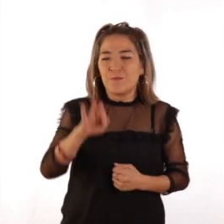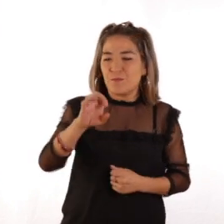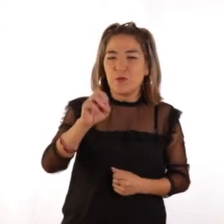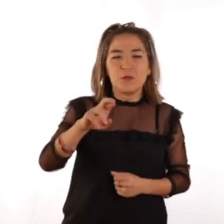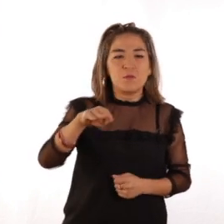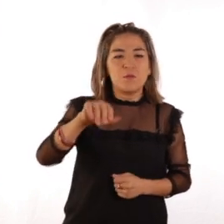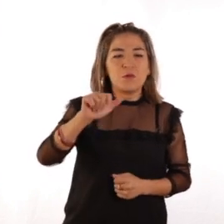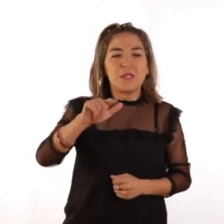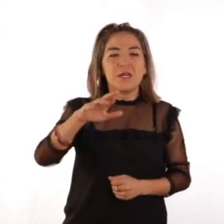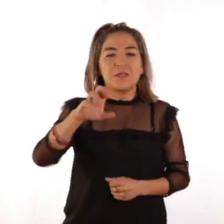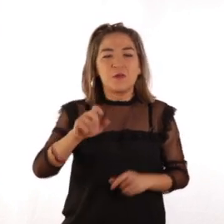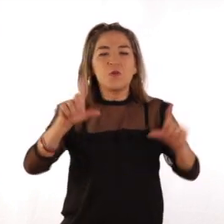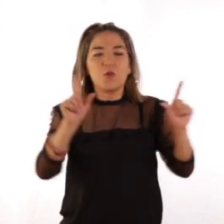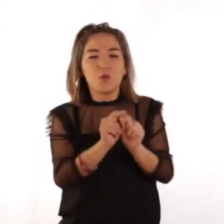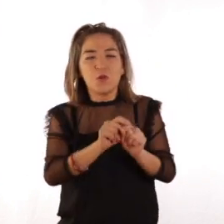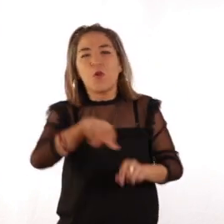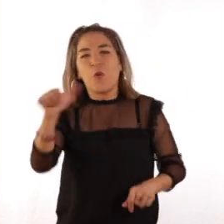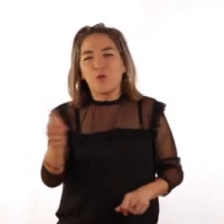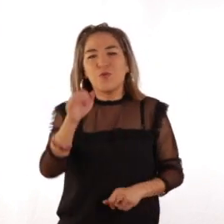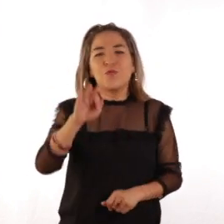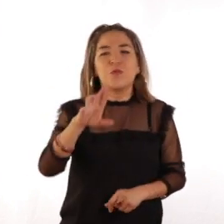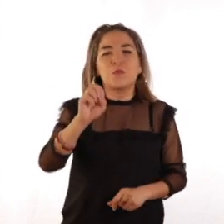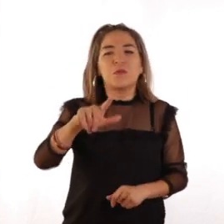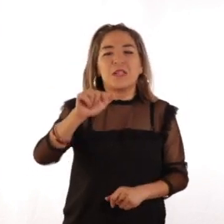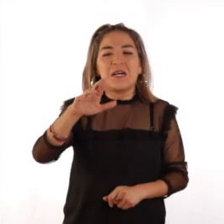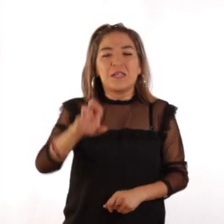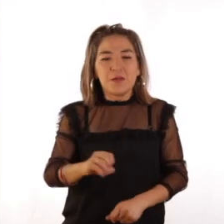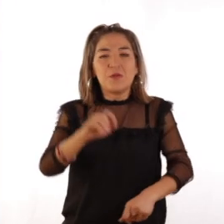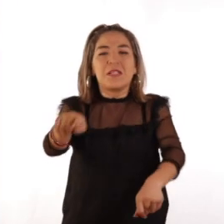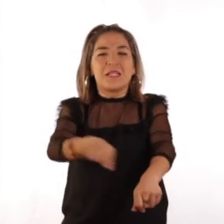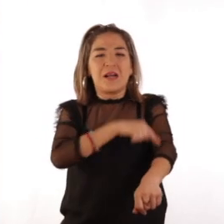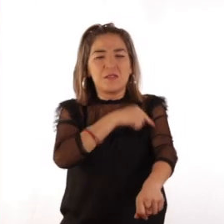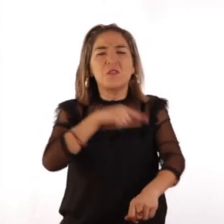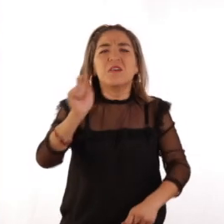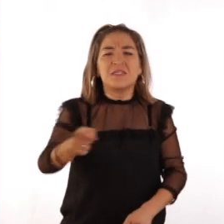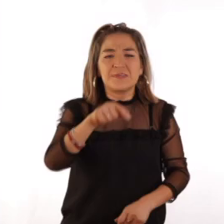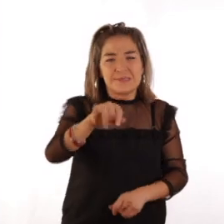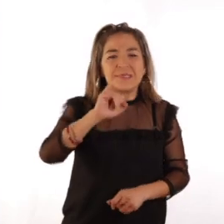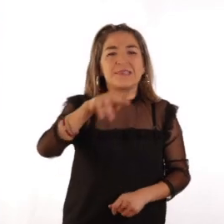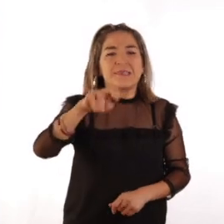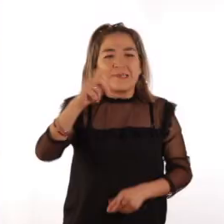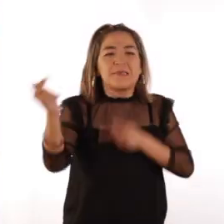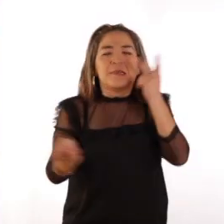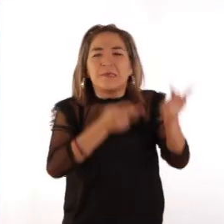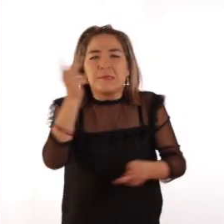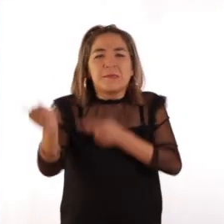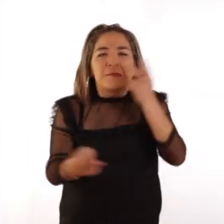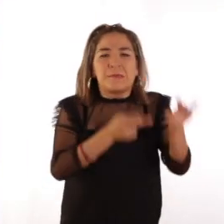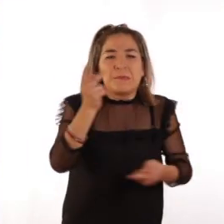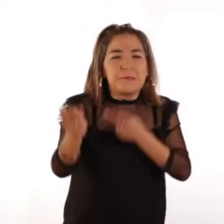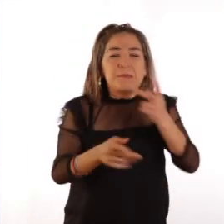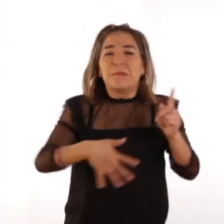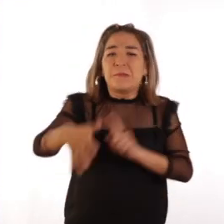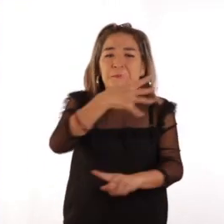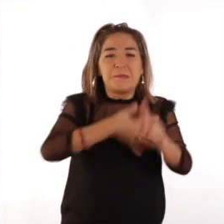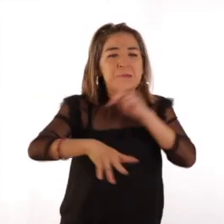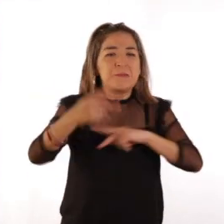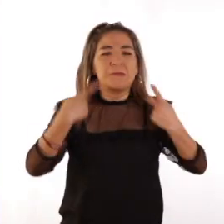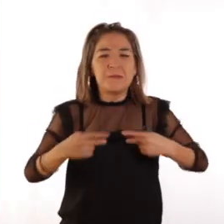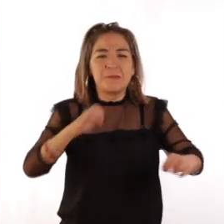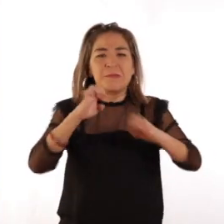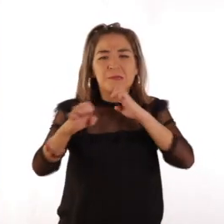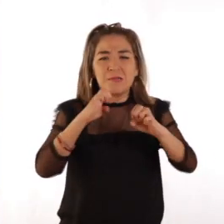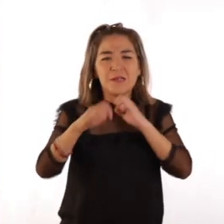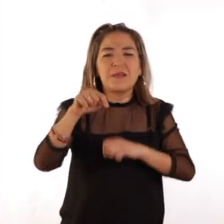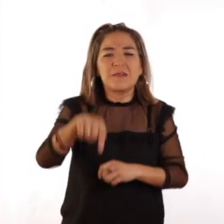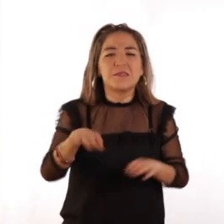conocido como formulario corto, formulario largo. Considera justamente lo que hizo el INEGI, que es preguntarles a todos